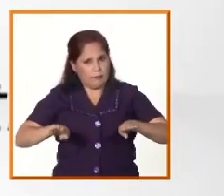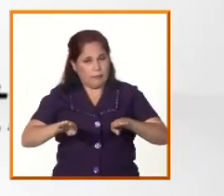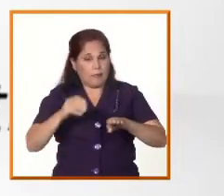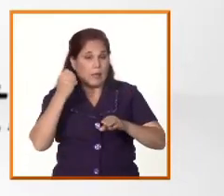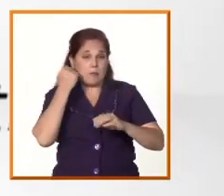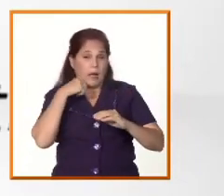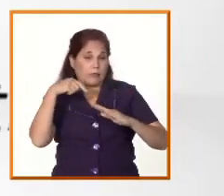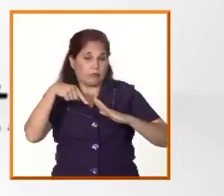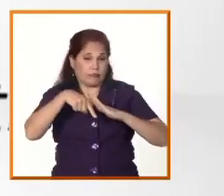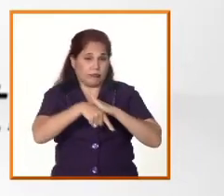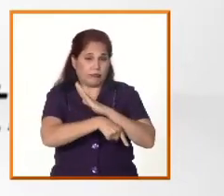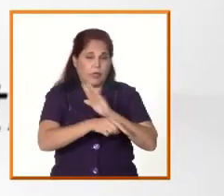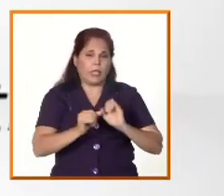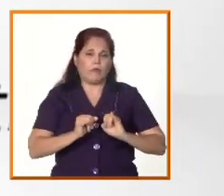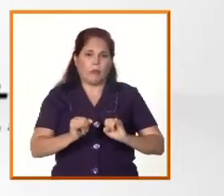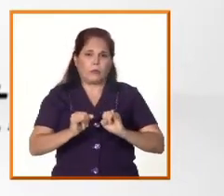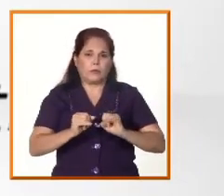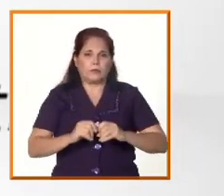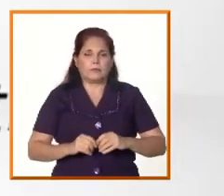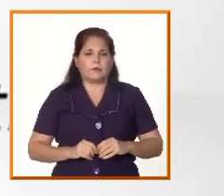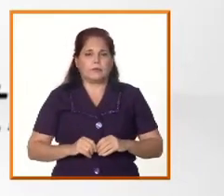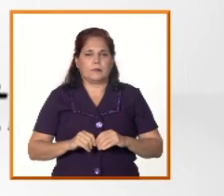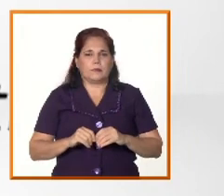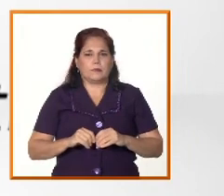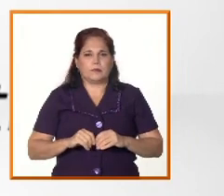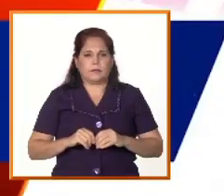Más allá de la noticia